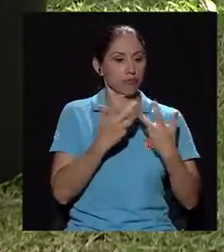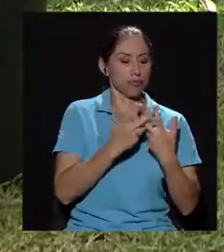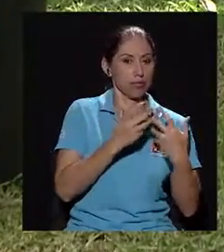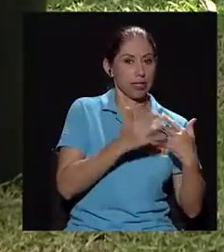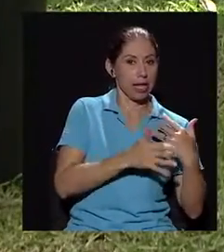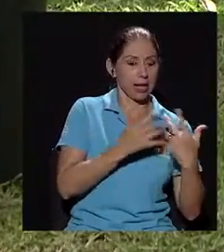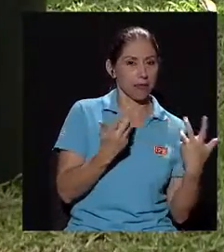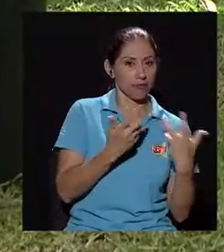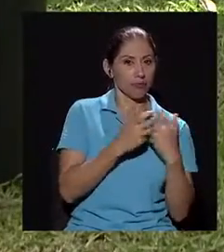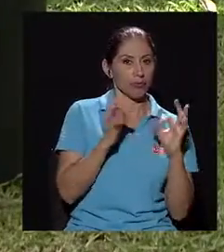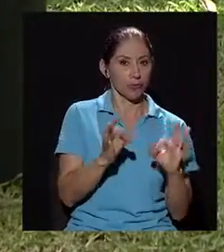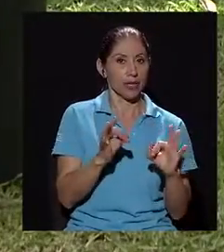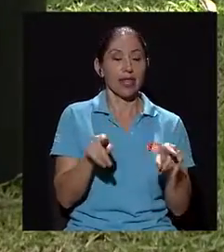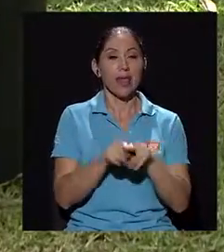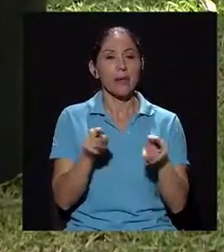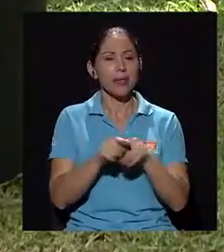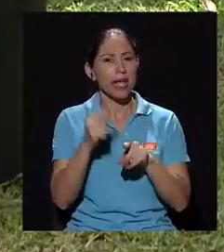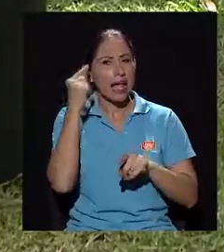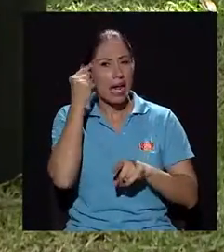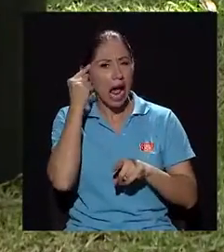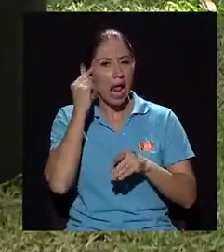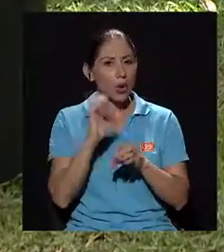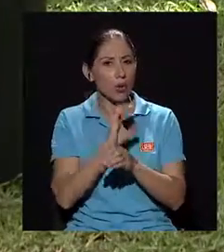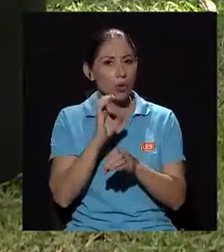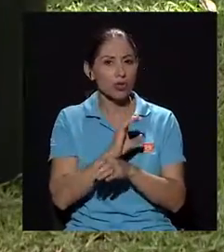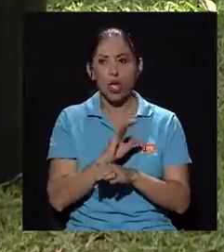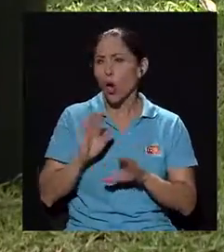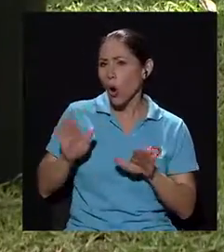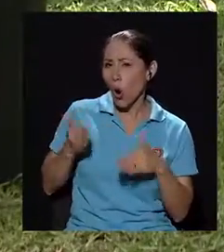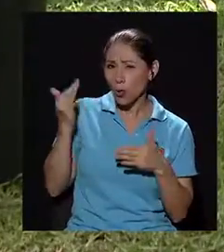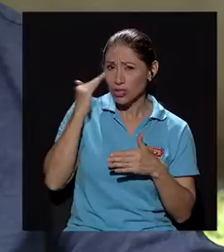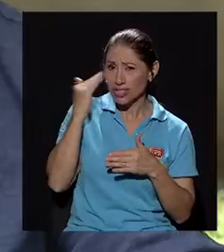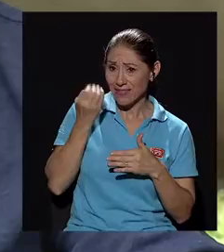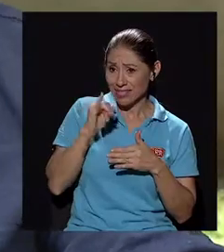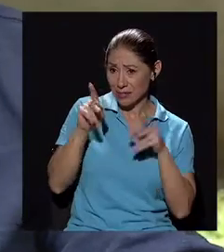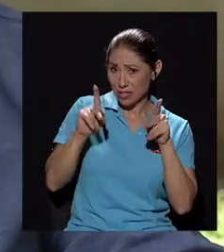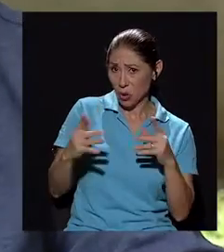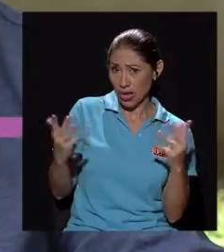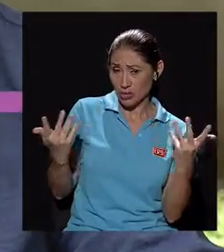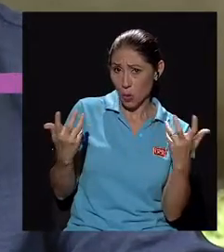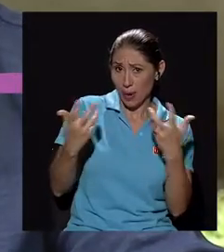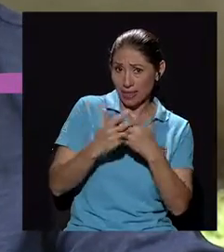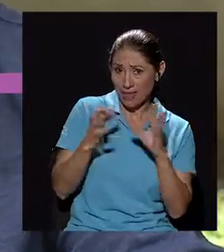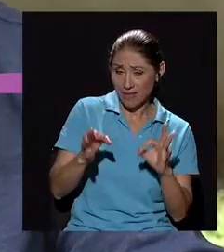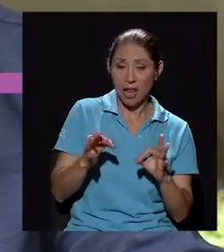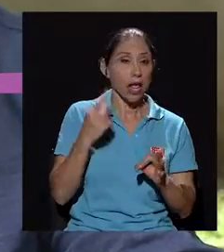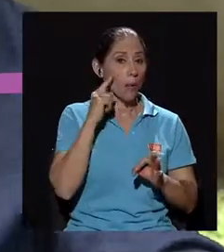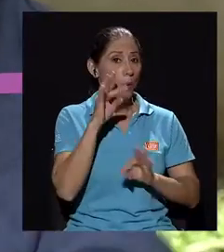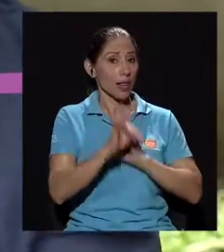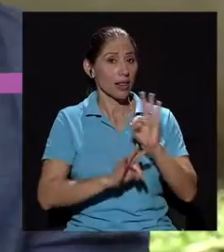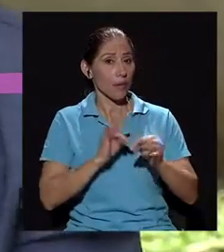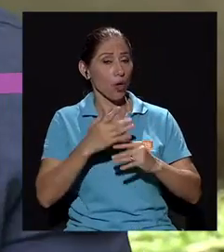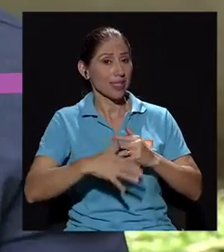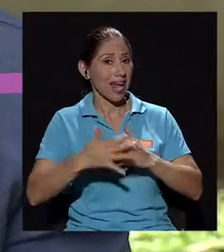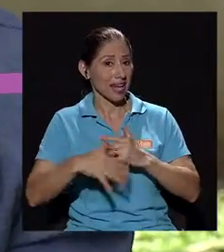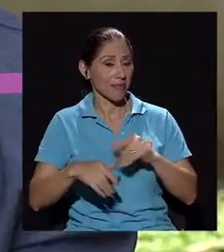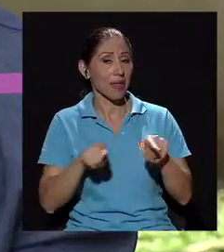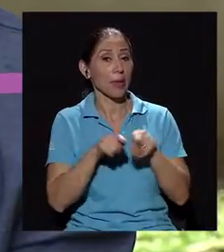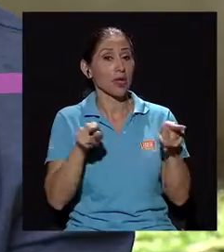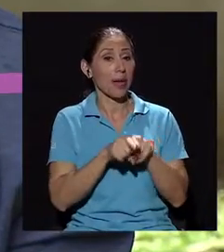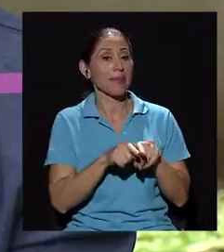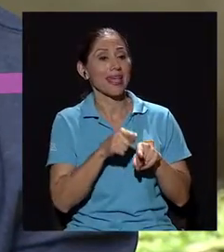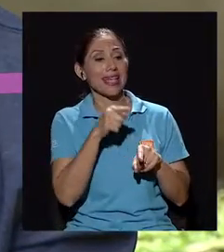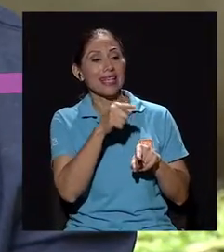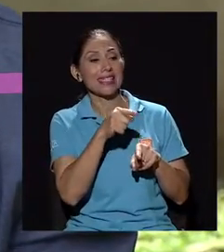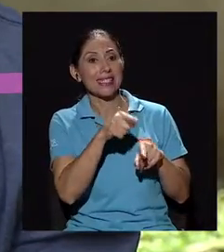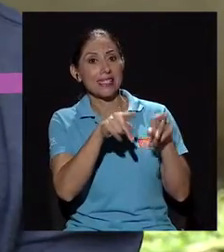hay cálculos, ¿verdad?, que se hacen. ¿Cómo se sabe si una persona es compatible? Por el tipo de sangre, ¿verdad? Ah, okay. Pero también, o sea, si asignan esos